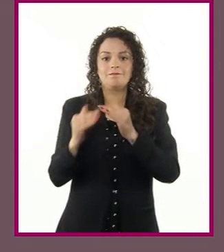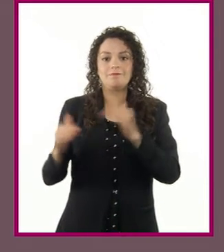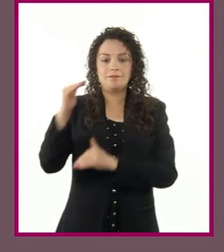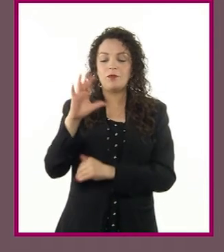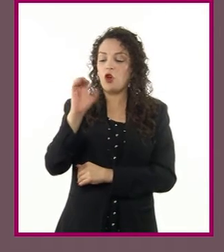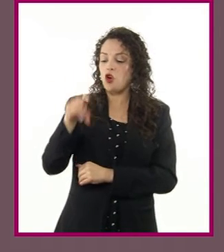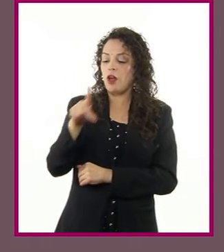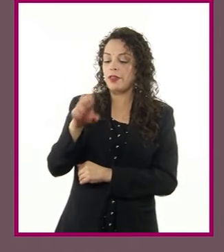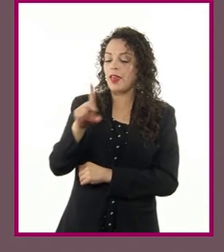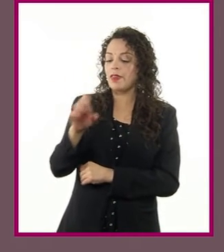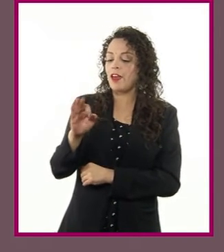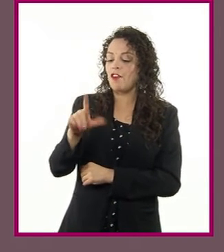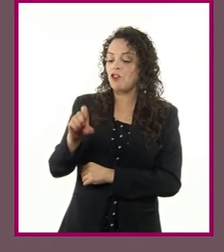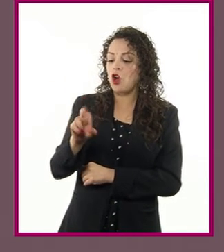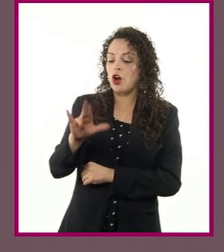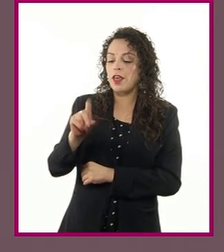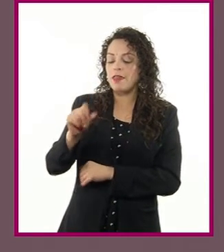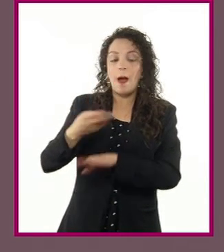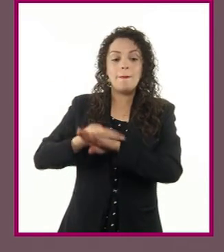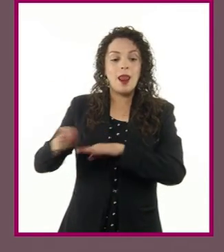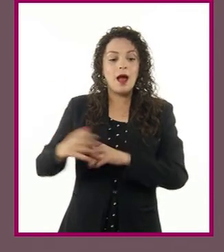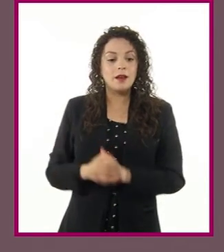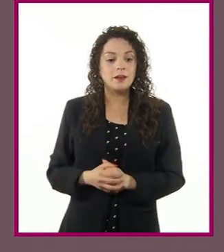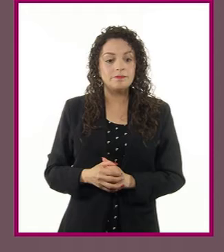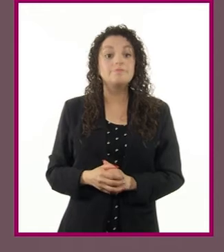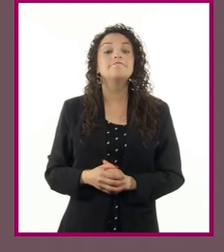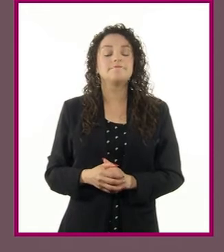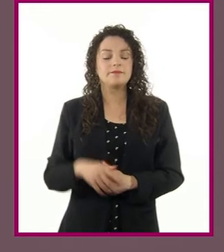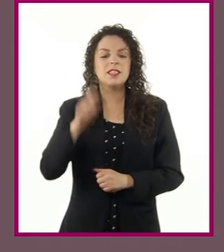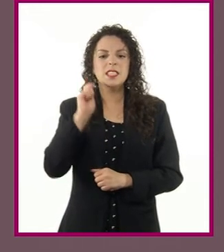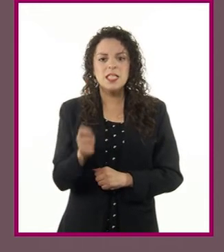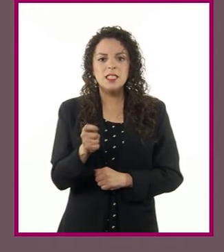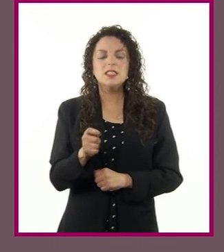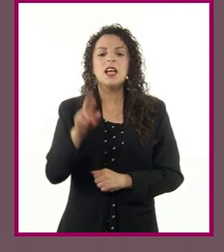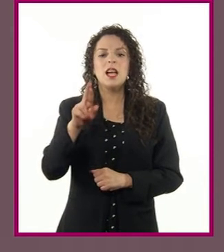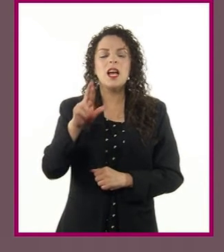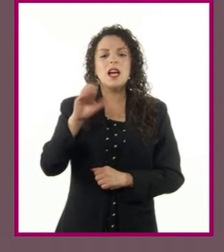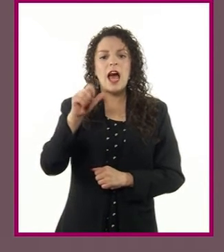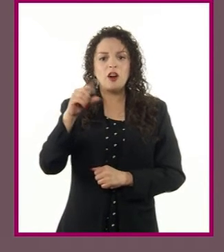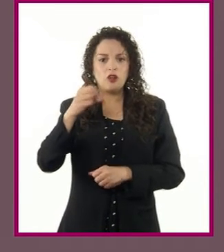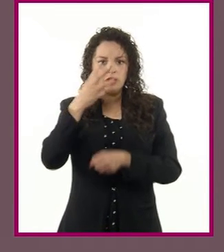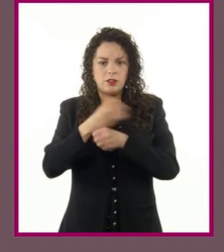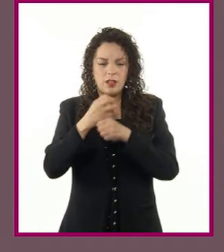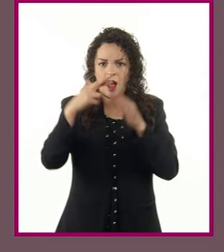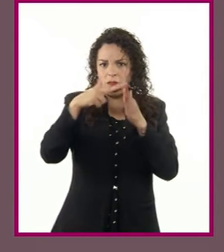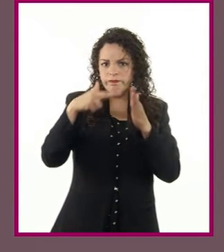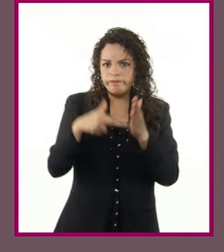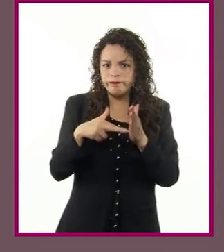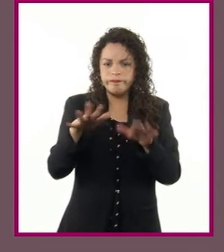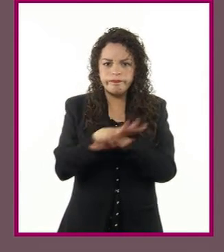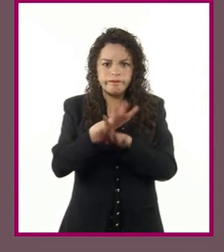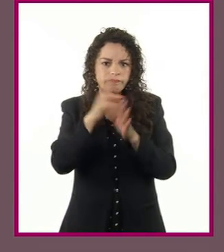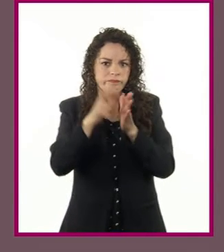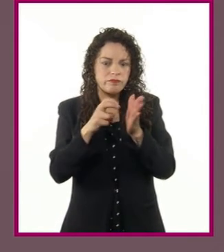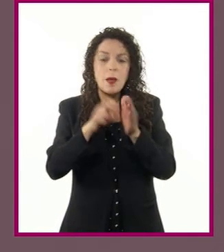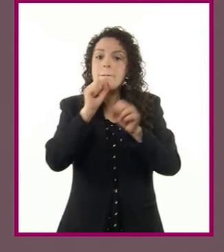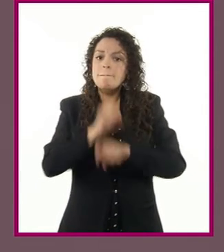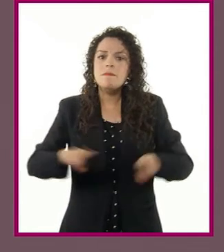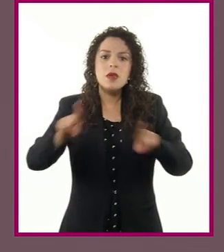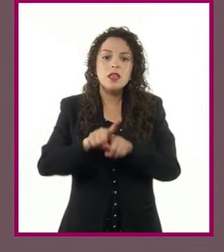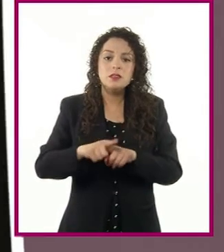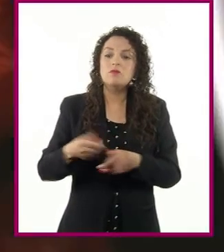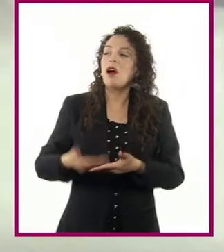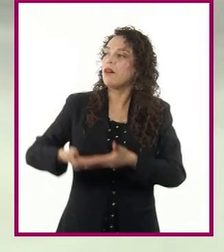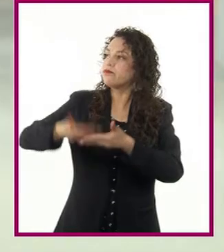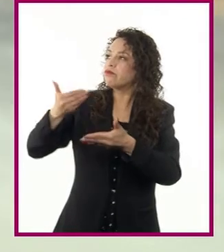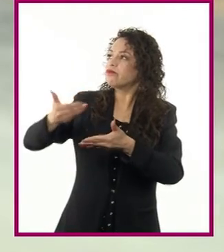de Floridablanca. Los principales objetivos de las reformas de Carlos III eran los mismos que los de sus